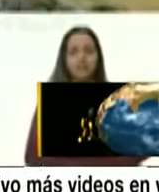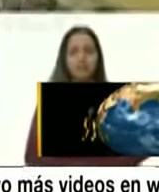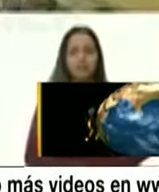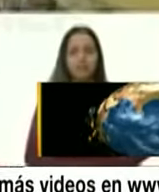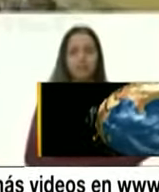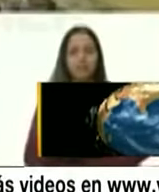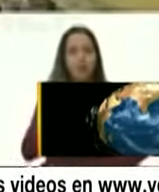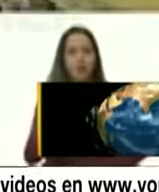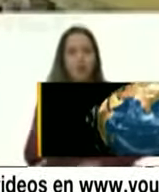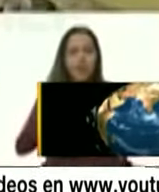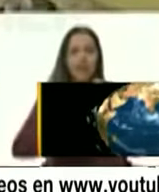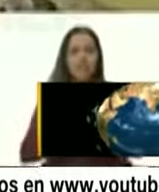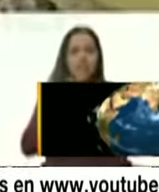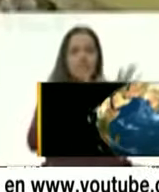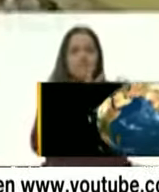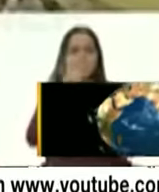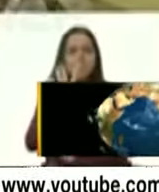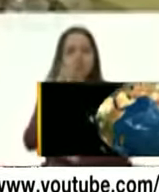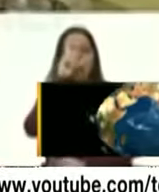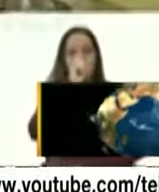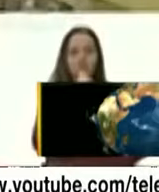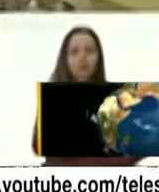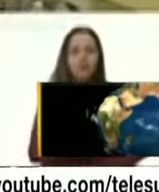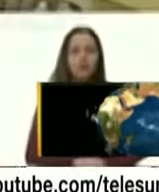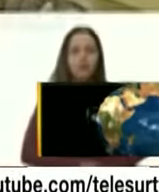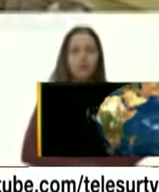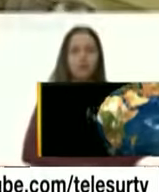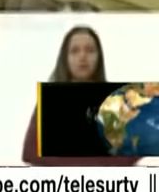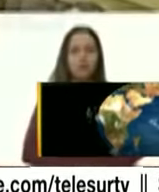Hoy se cumplen 75 años